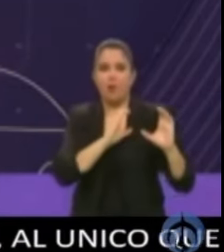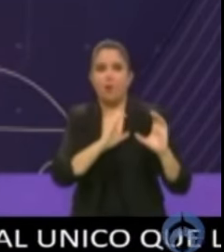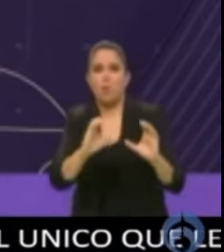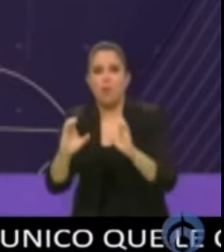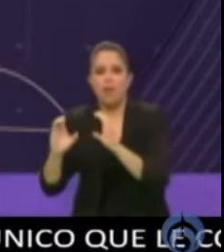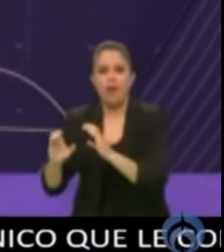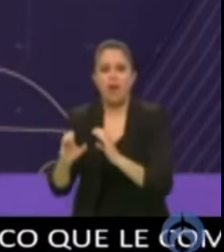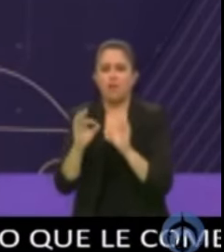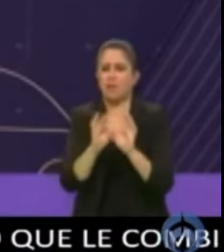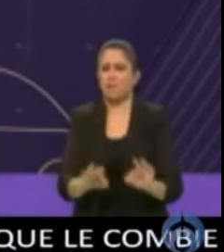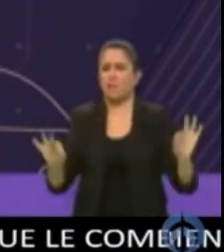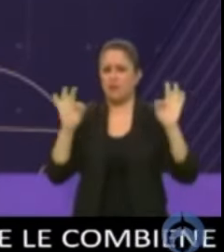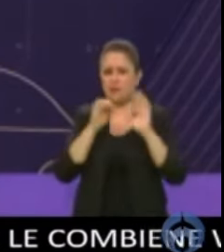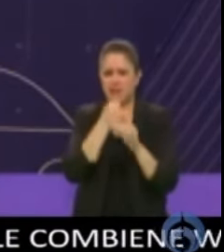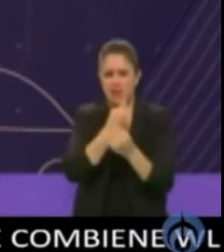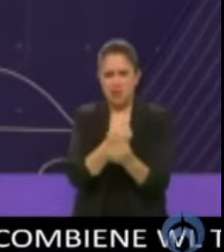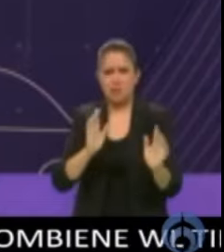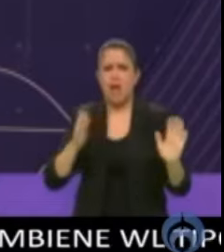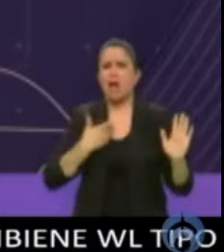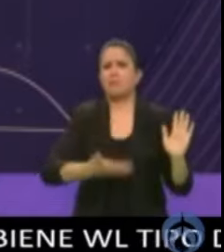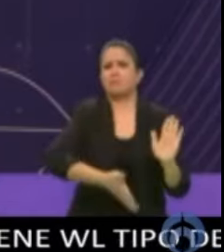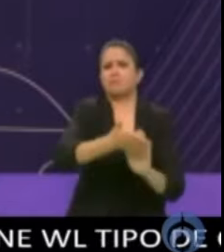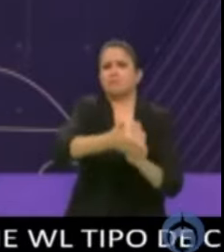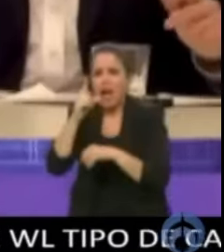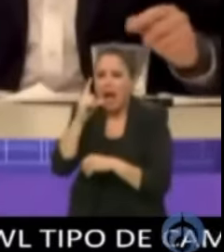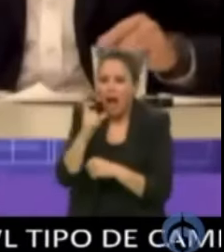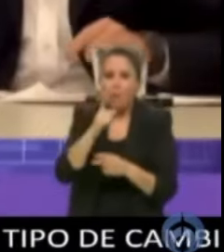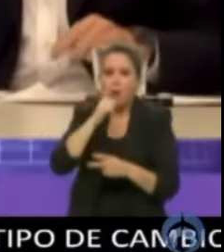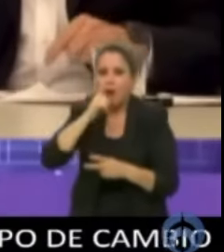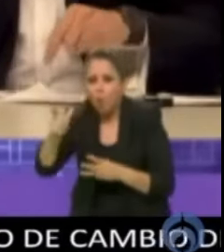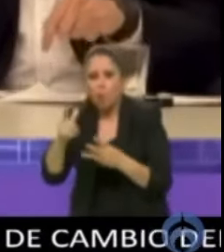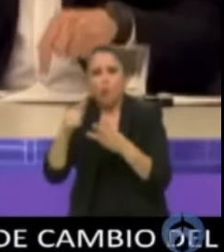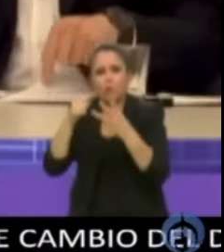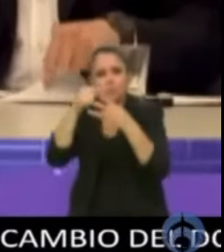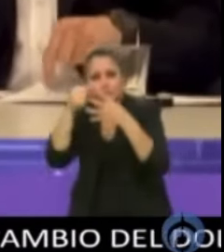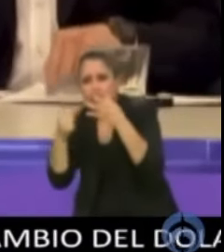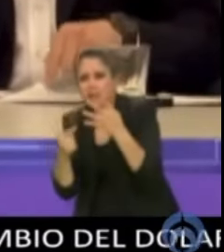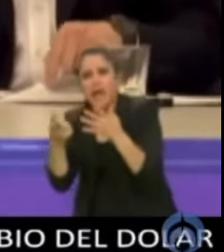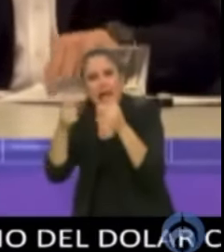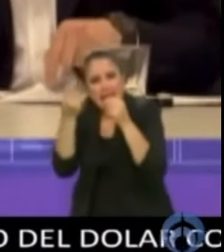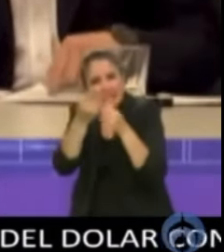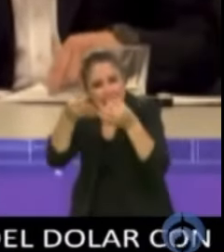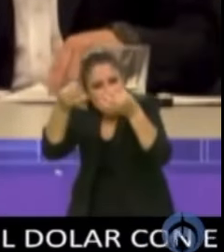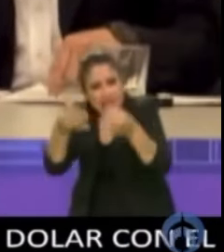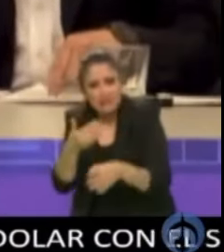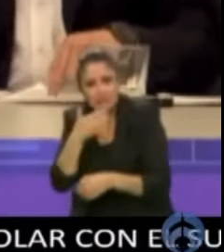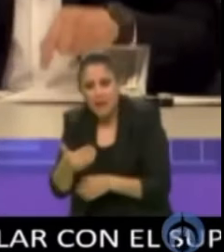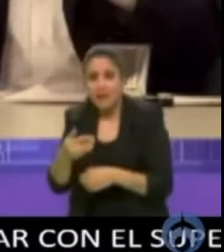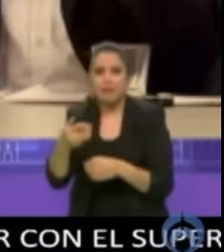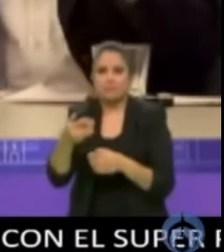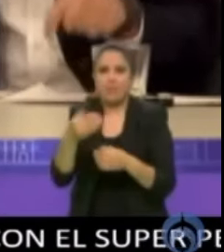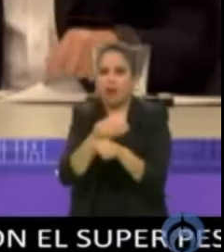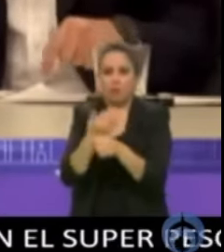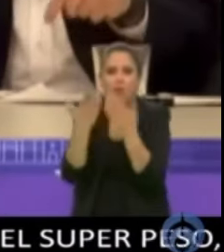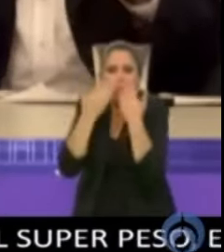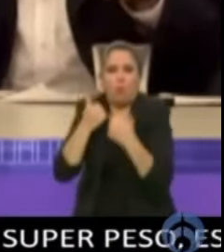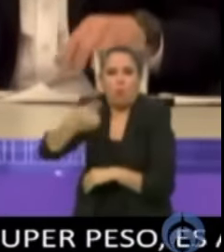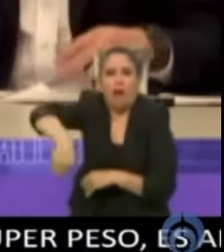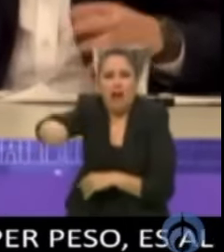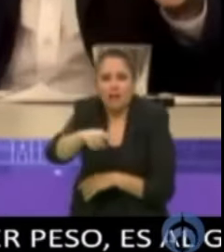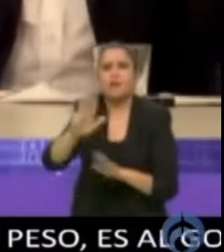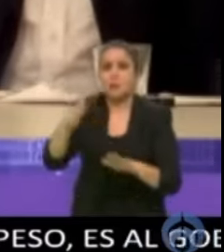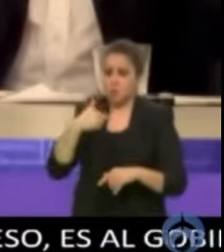Pepe, porque, insisto, todos están prometiendo programas sociales, obras de